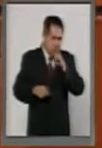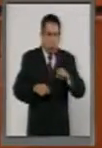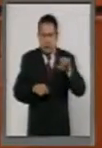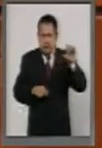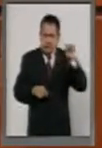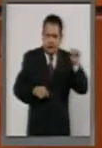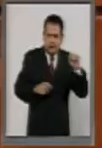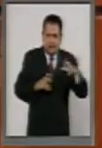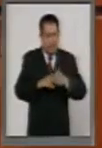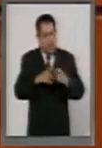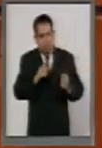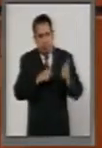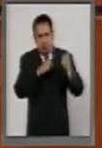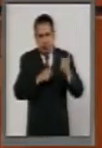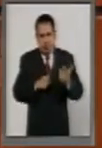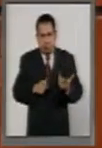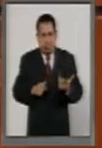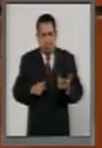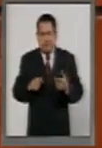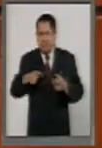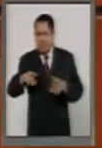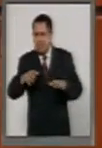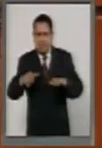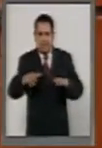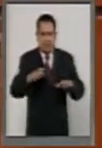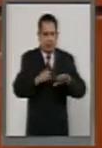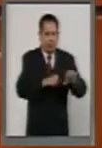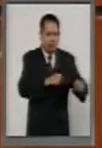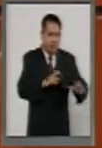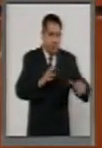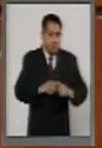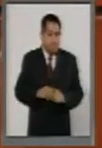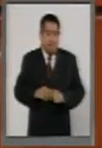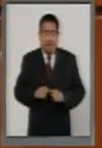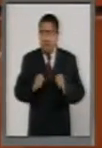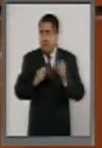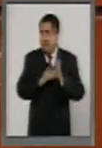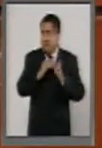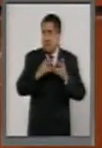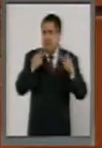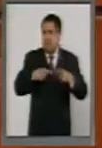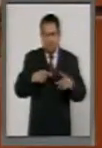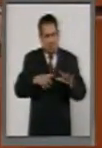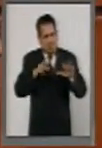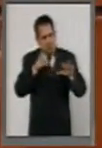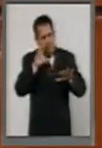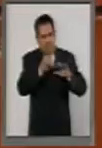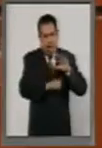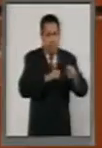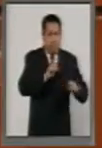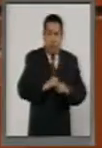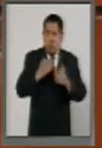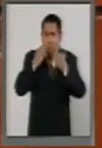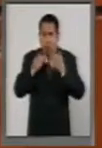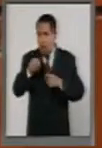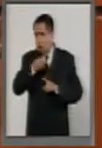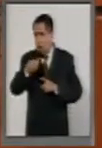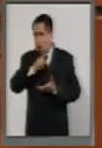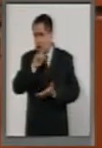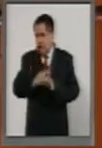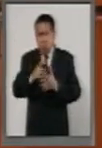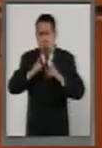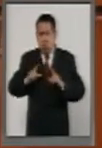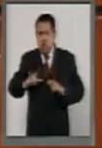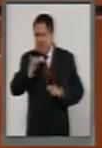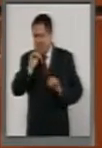las llamadas redadas Palmer. Miles de personas fueron detenidas sin orden judicial y